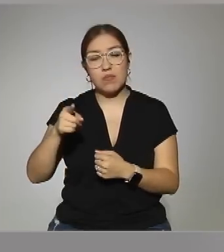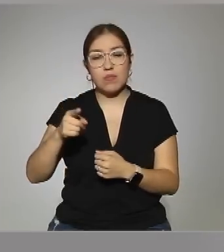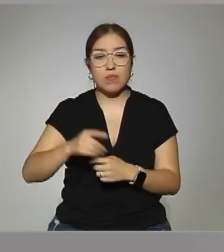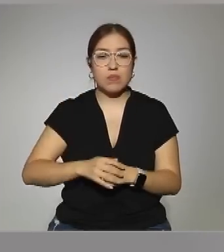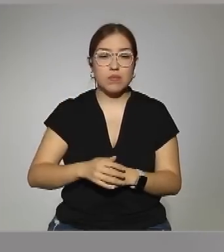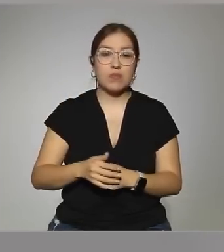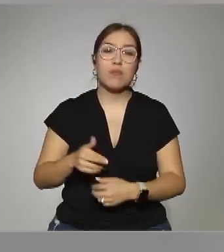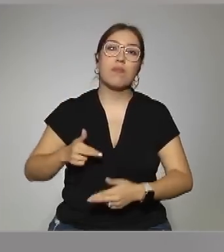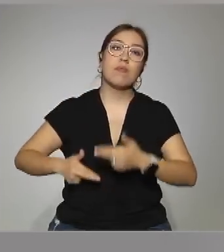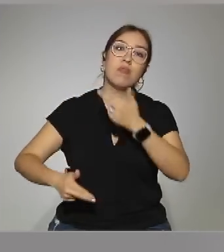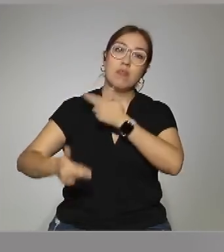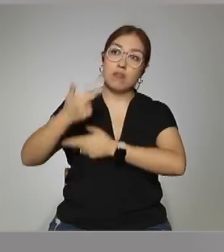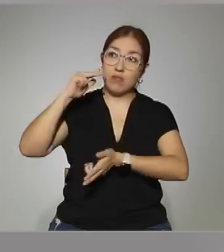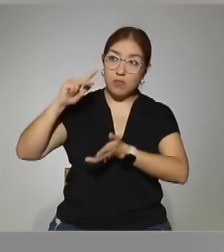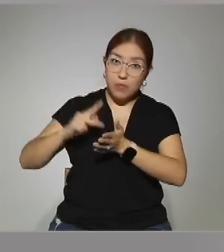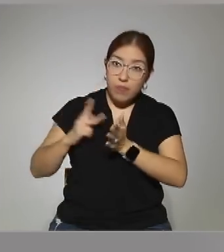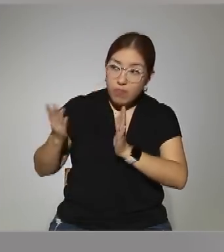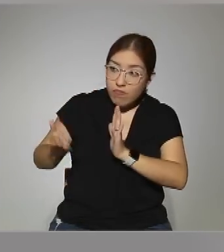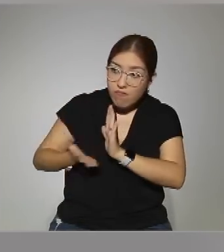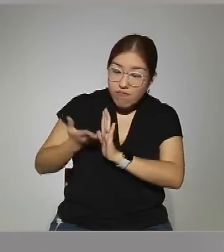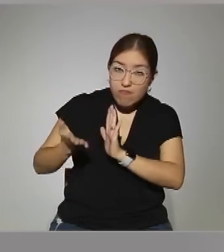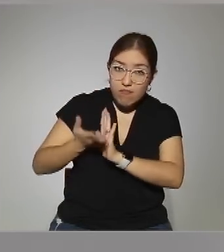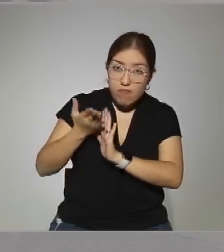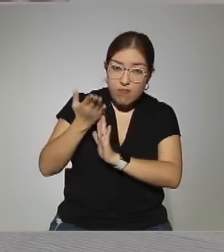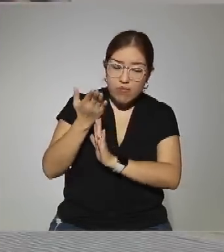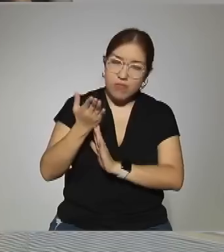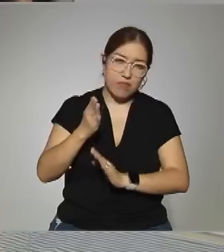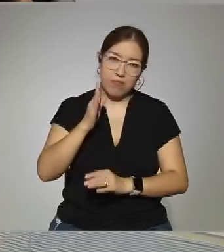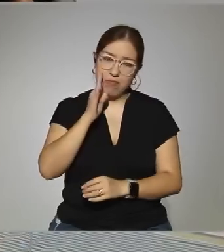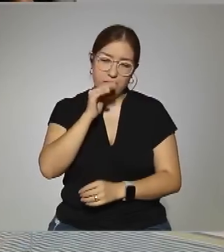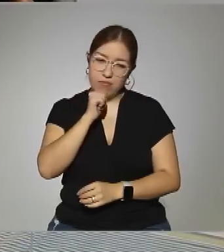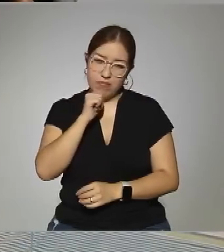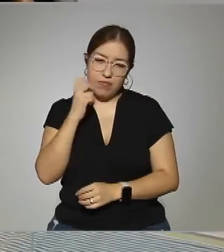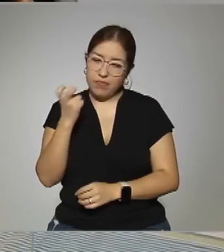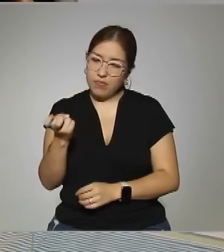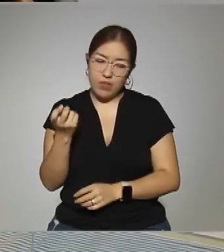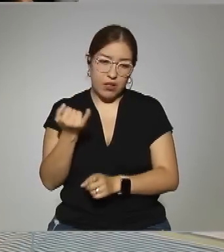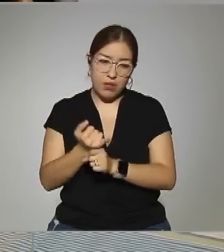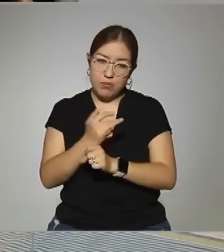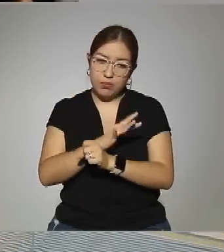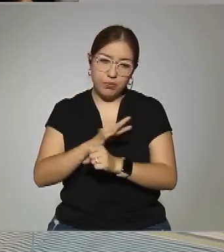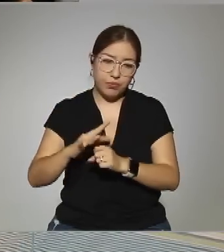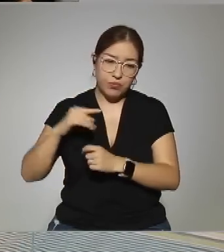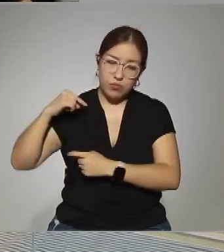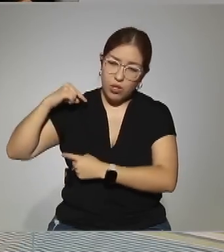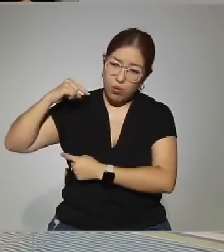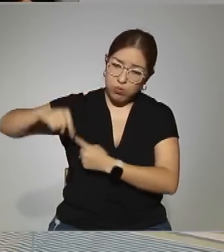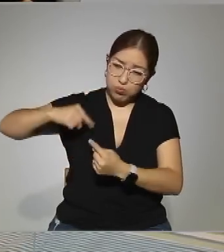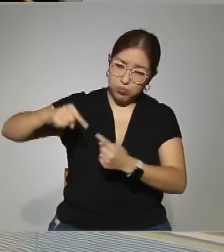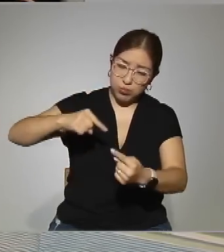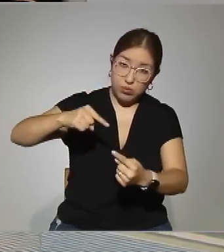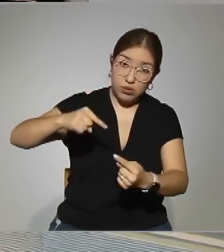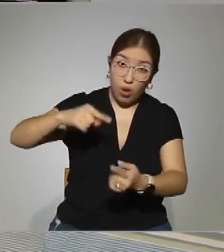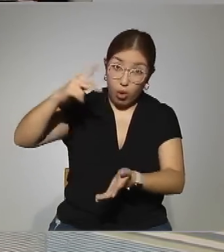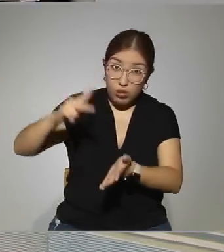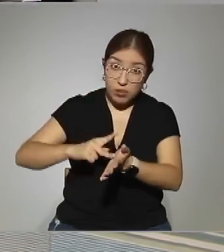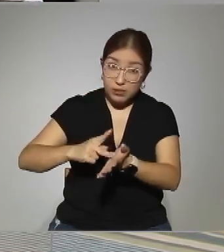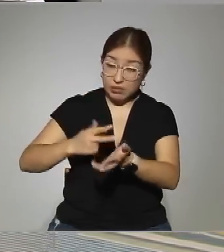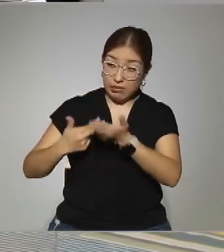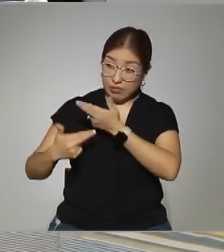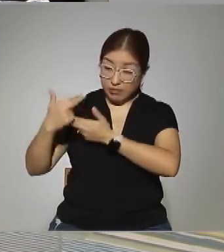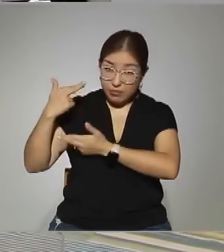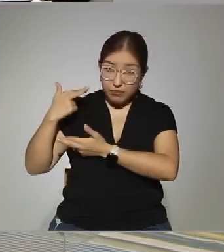versión anterior y original, y no se trata de eso porque ahí hay una imposibilidad. No se puede regresar a lo de antes para